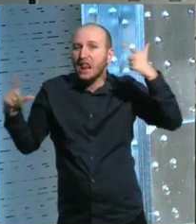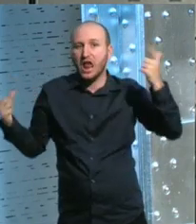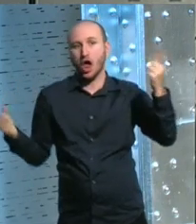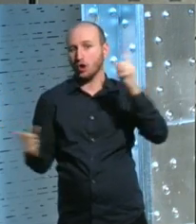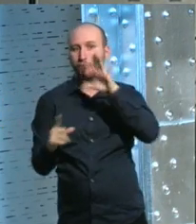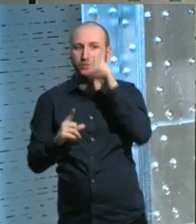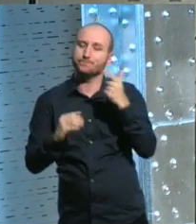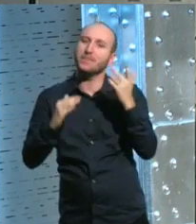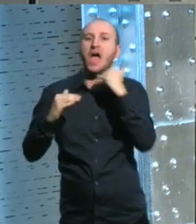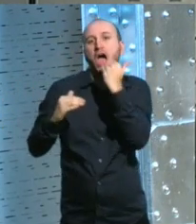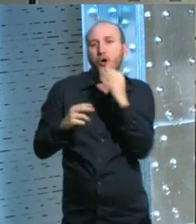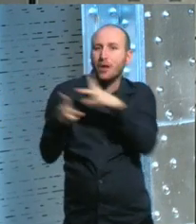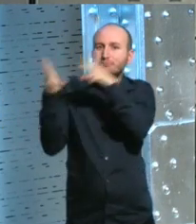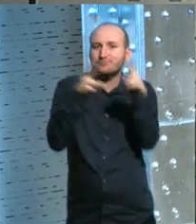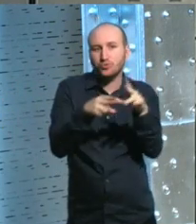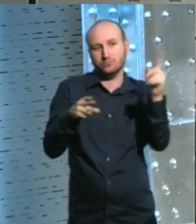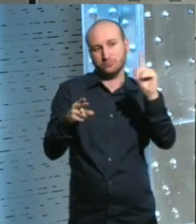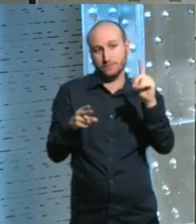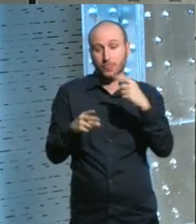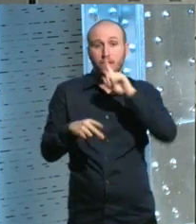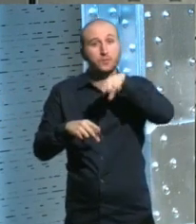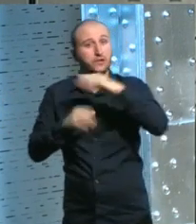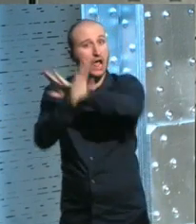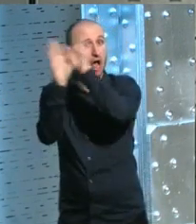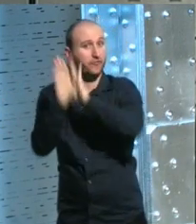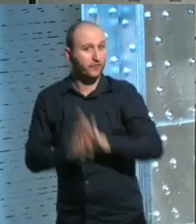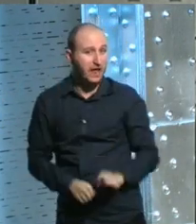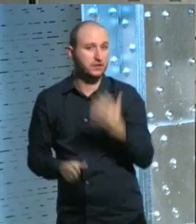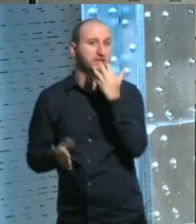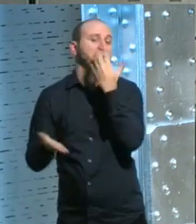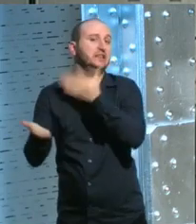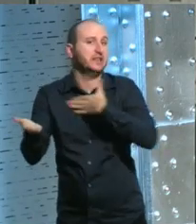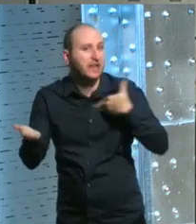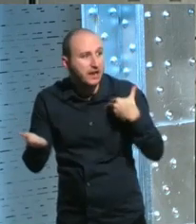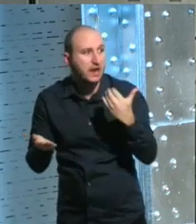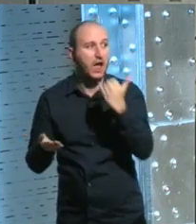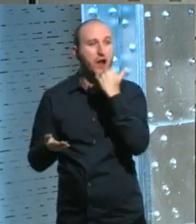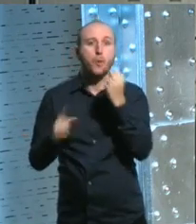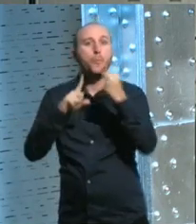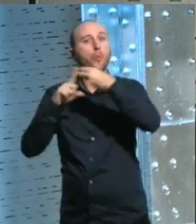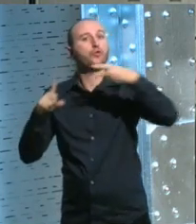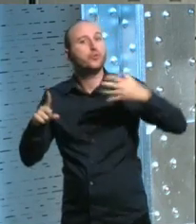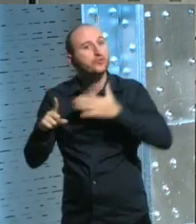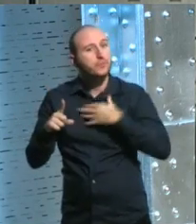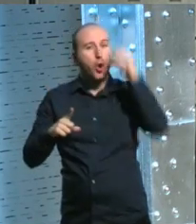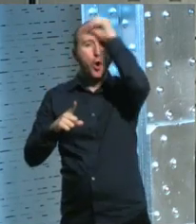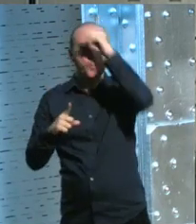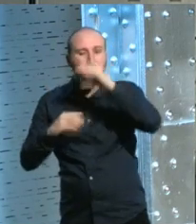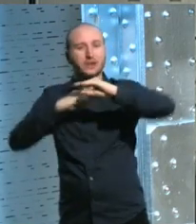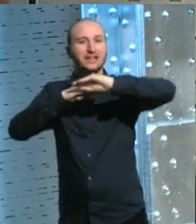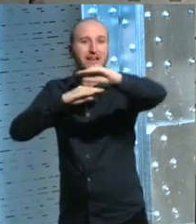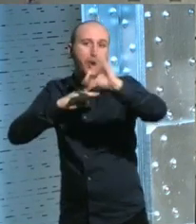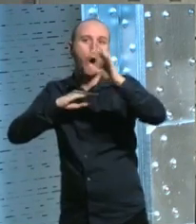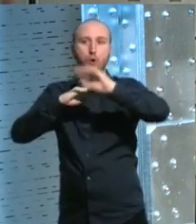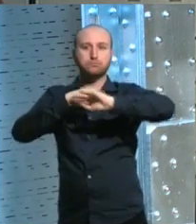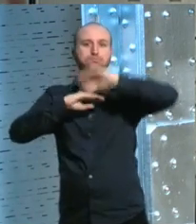esta fase, y al final yo trataré, si quieren, de dar mi visión sobre el equilibrio o desequilibrio entre